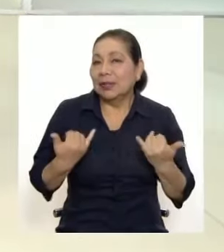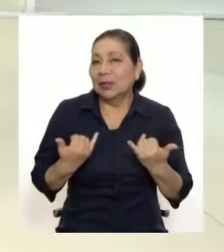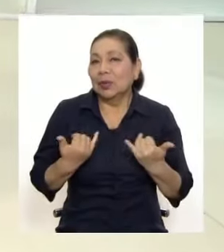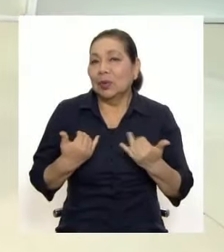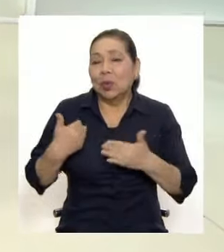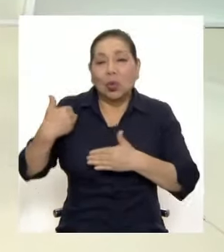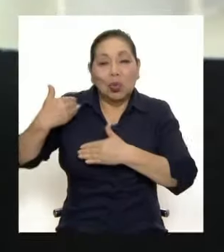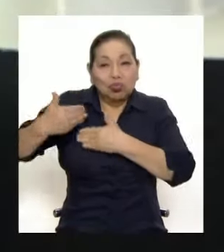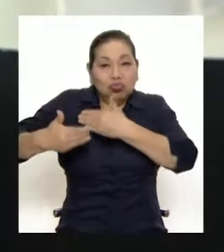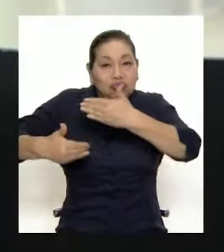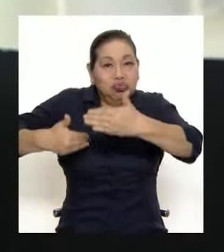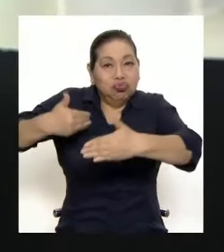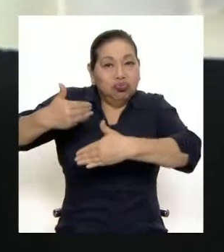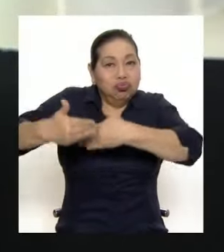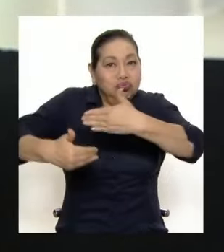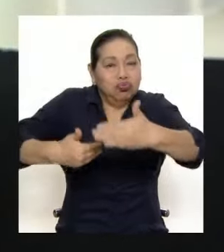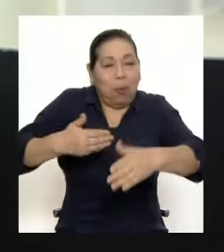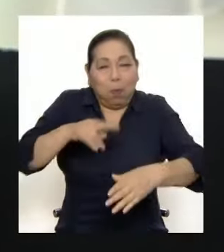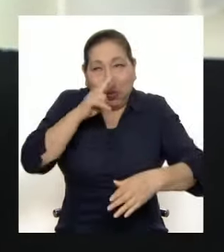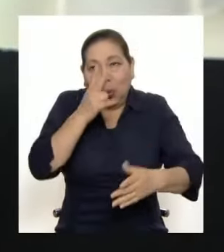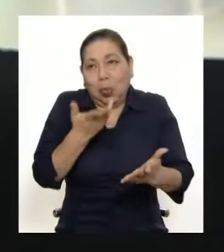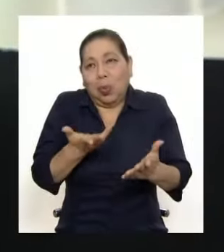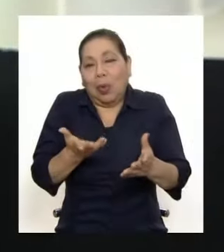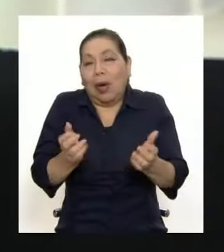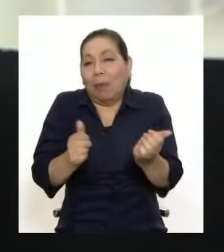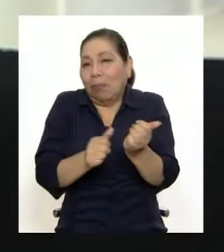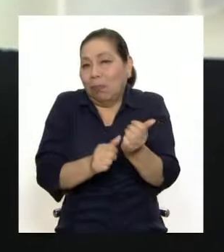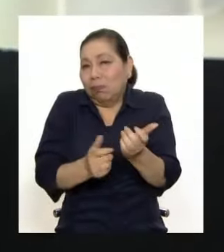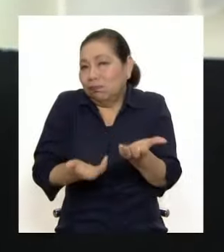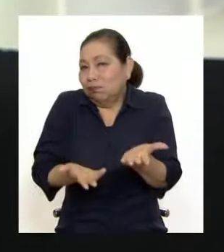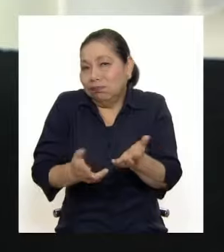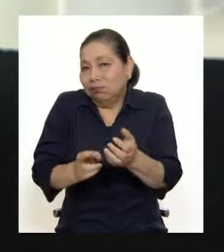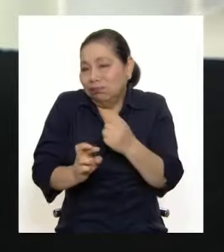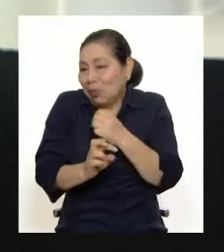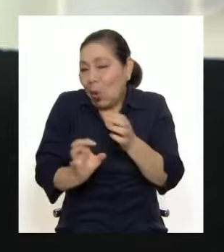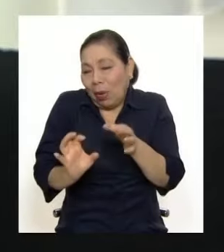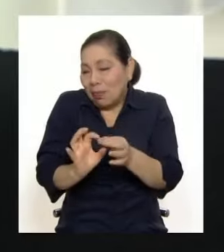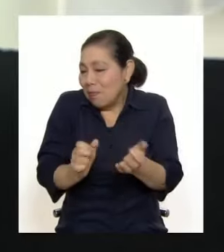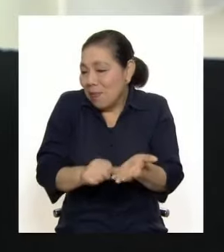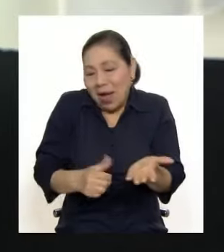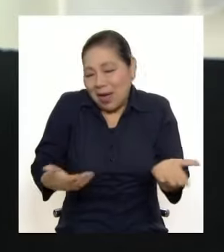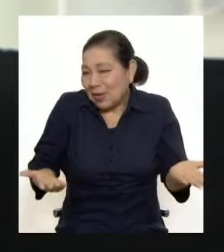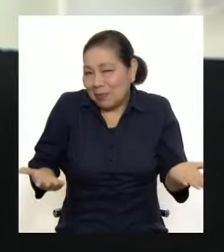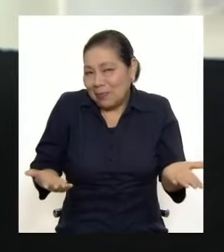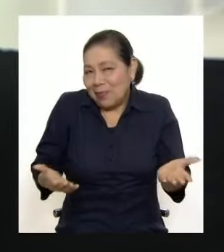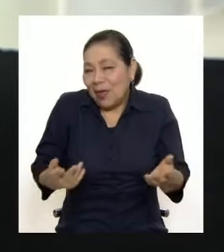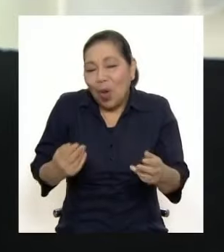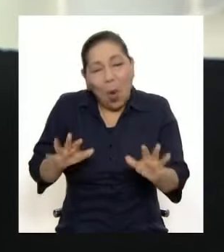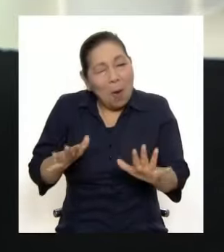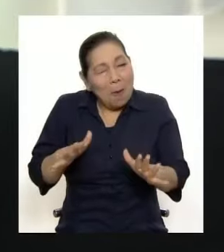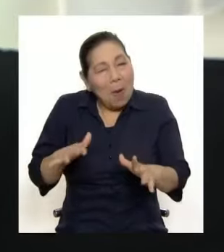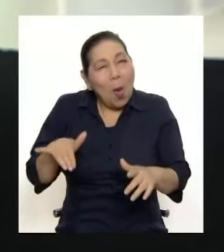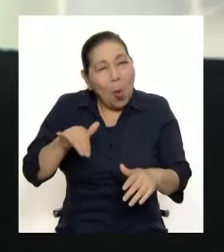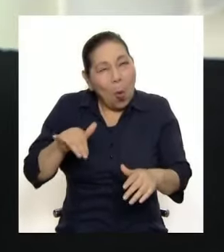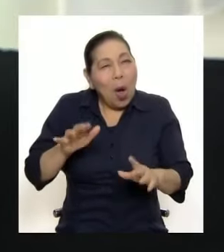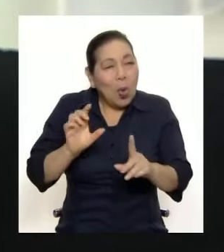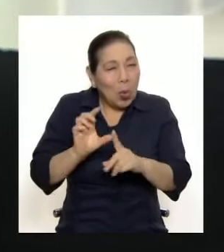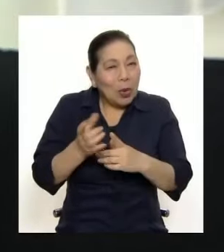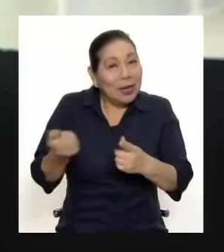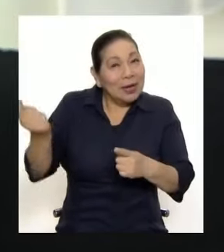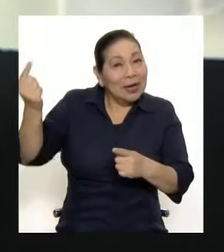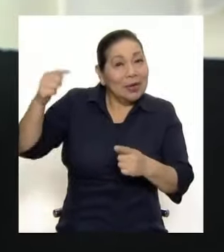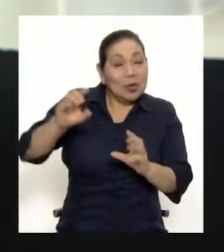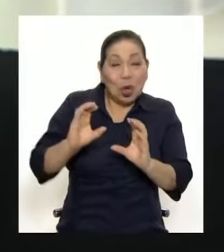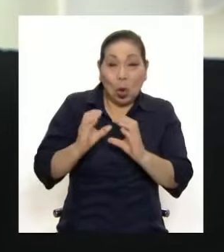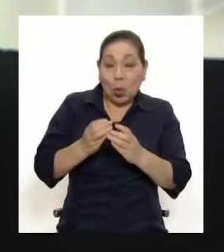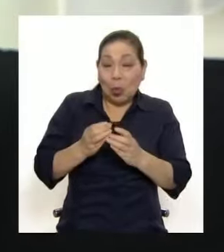cadena de producción somos eh países hermanos eh culturalmente También muy afines y ahora con la llegada de